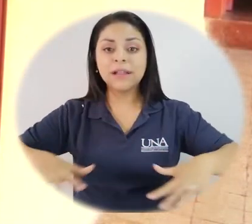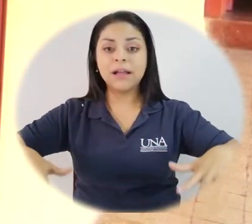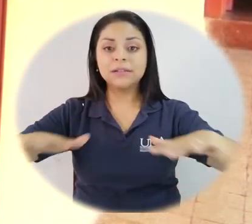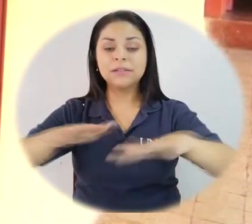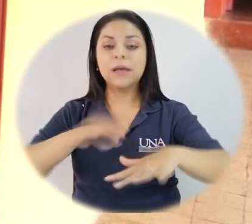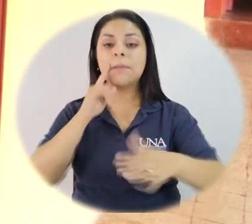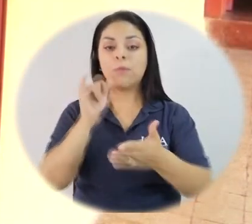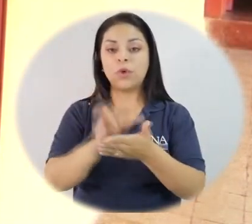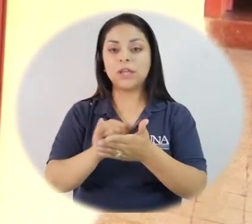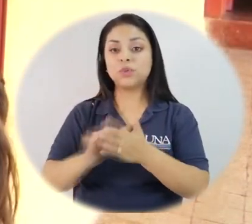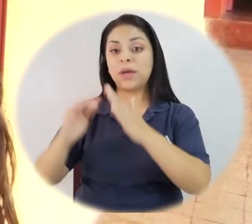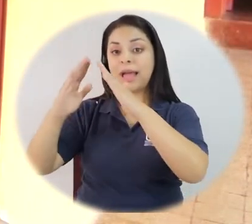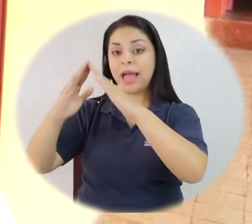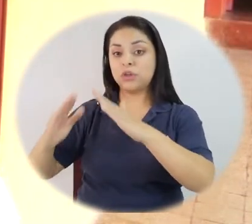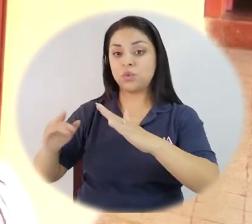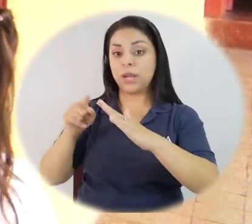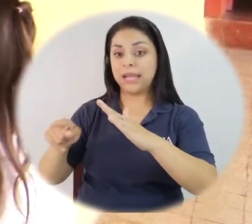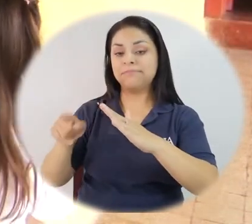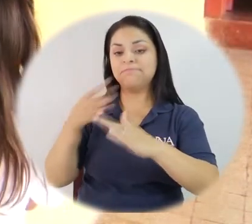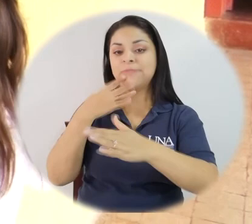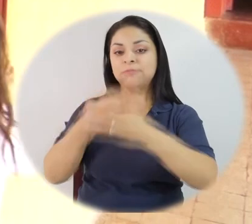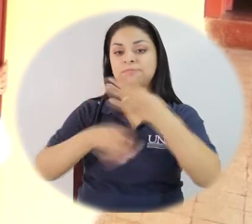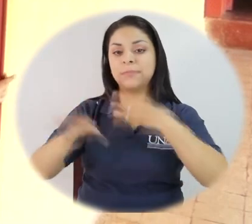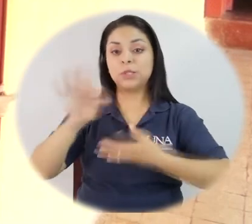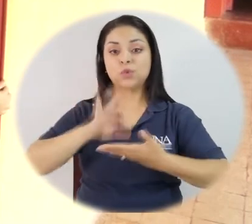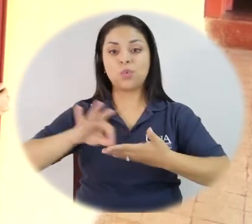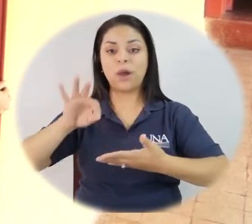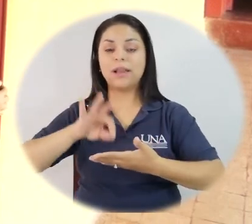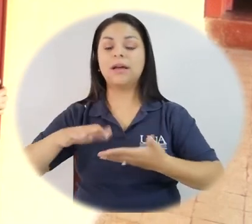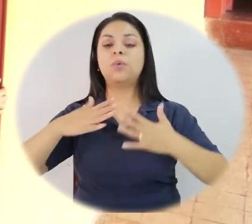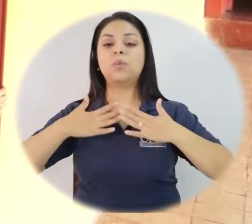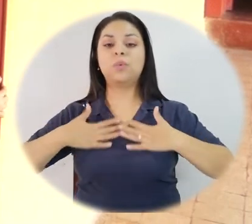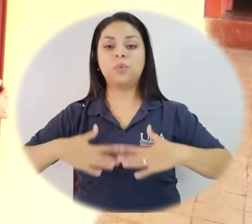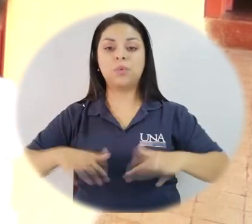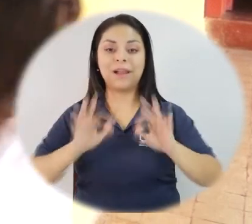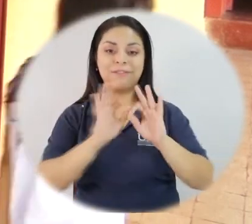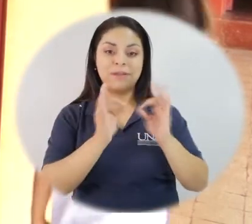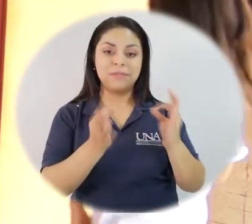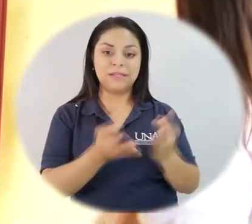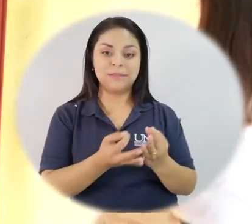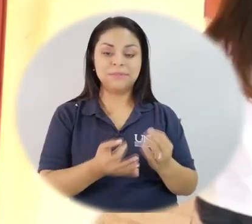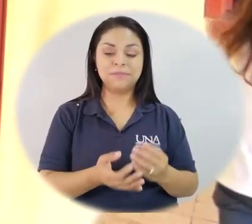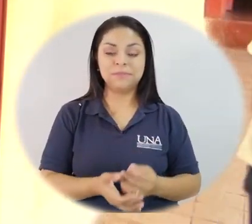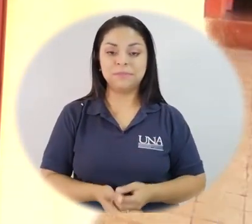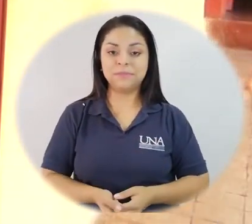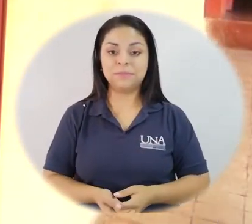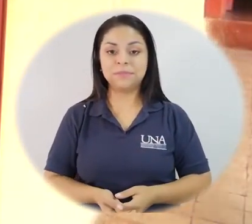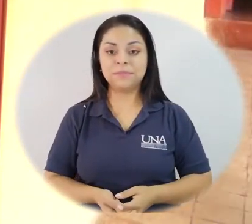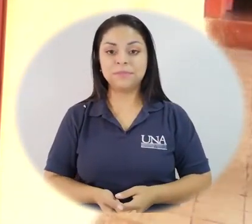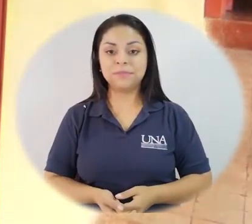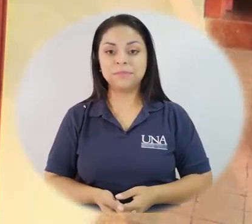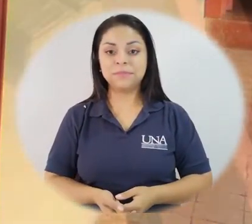eso, utilizar la casona como escuela ayudó mucho a esas familias vecinas.